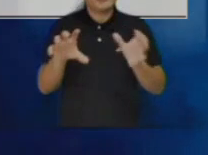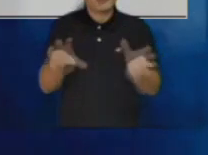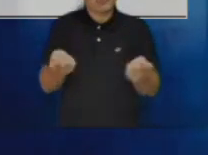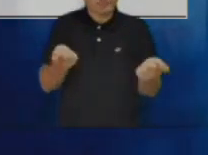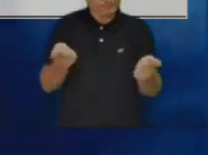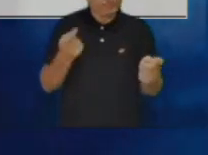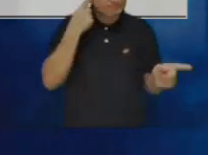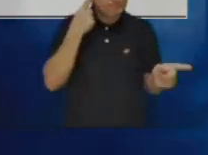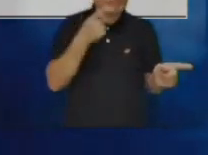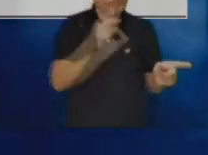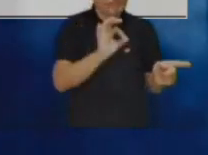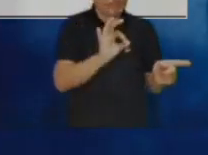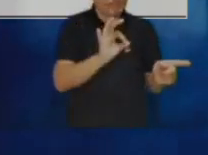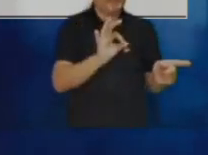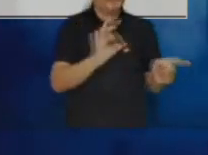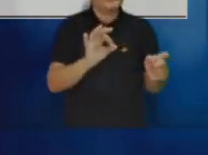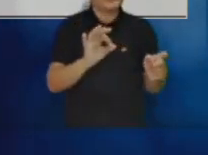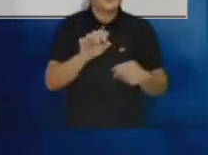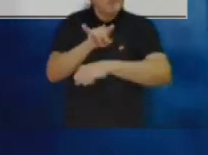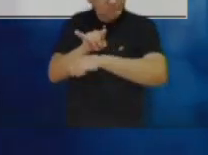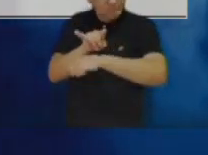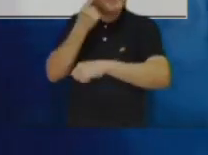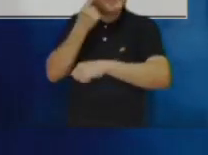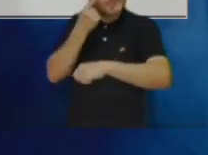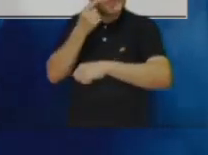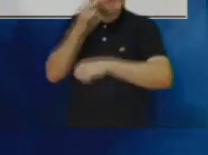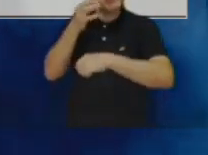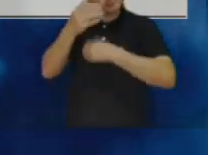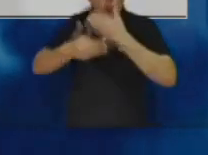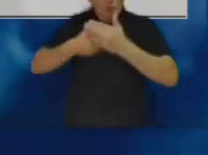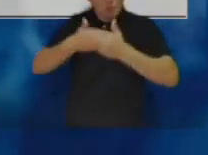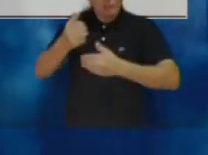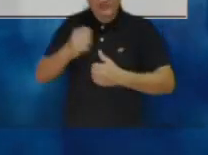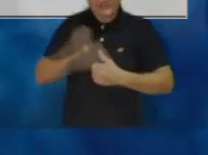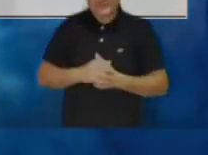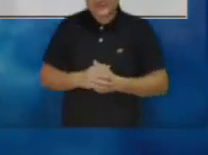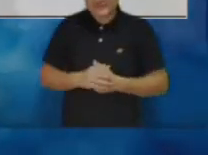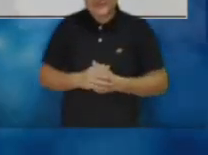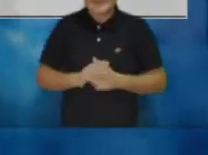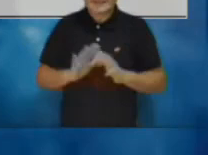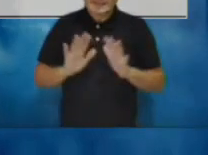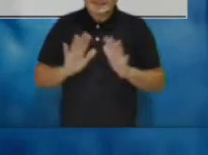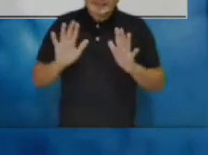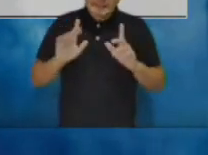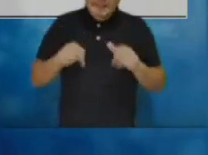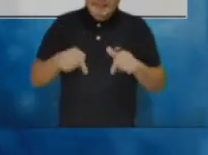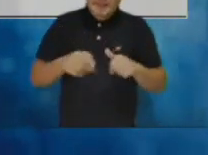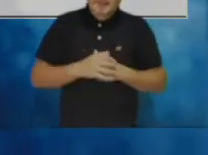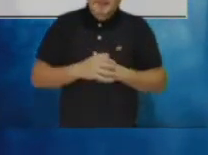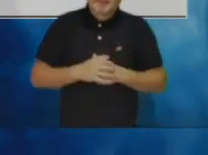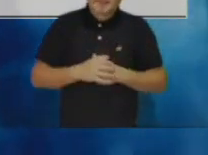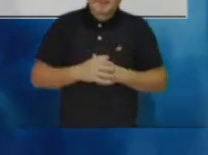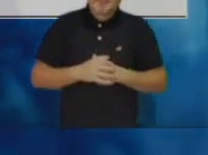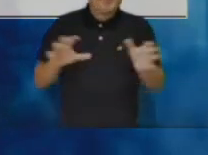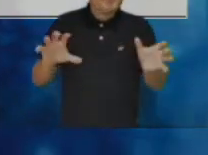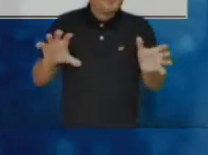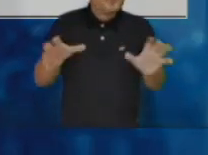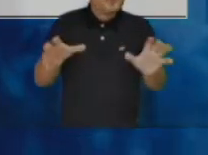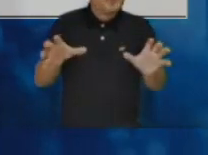como inspecciones en estos sitios, sobre todo. Y para radioestaciones,